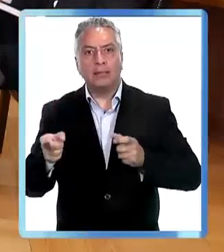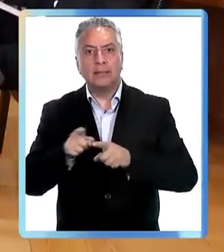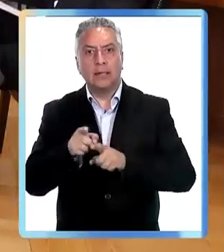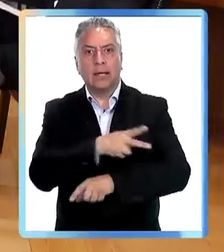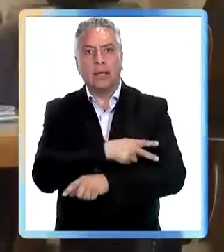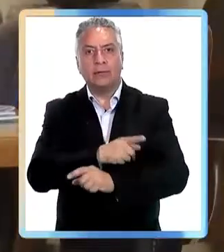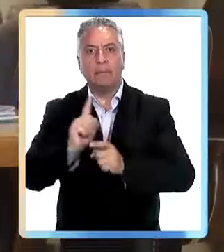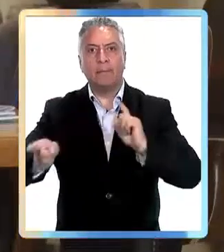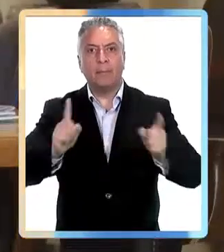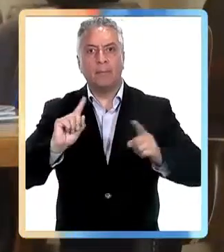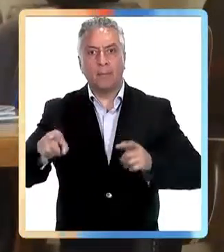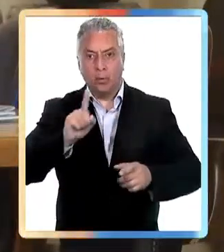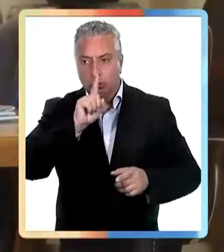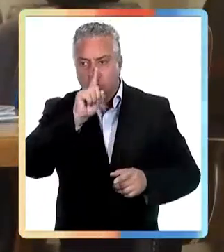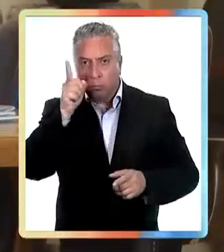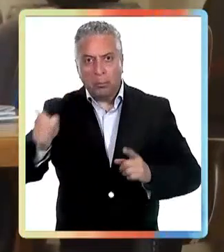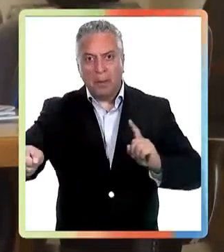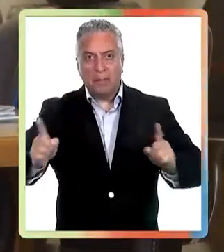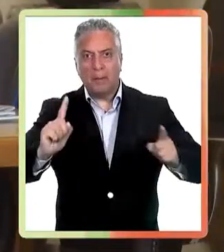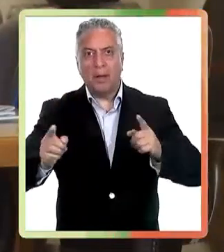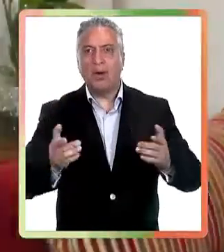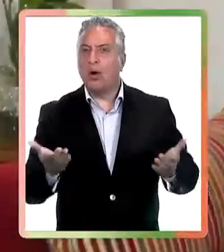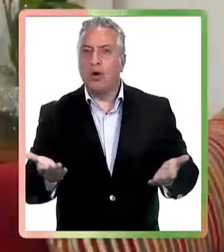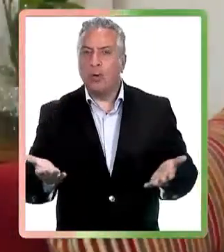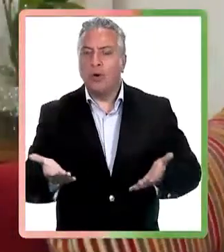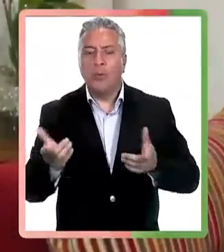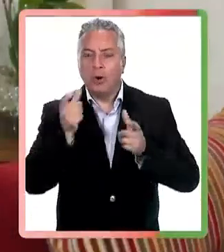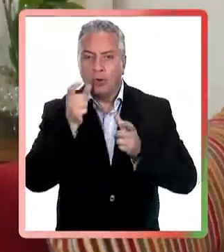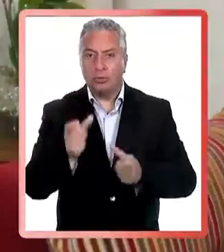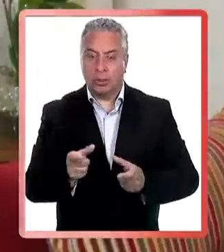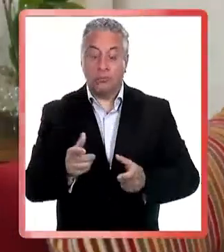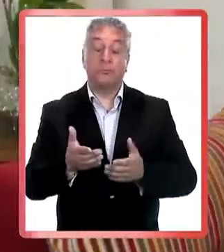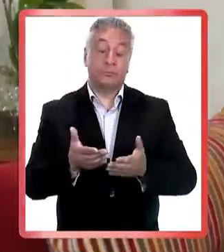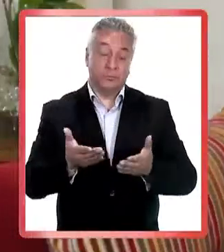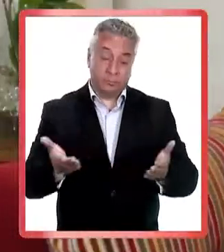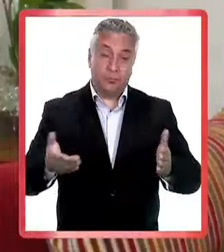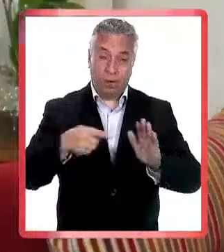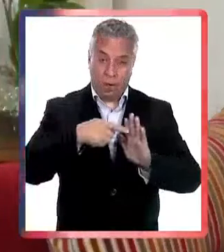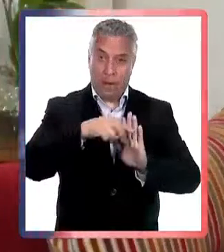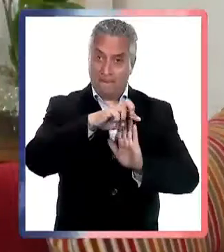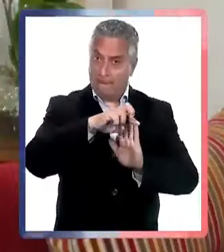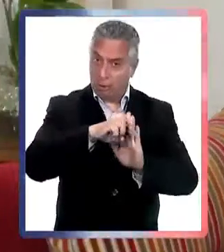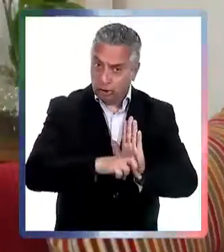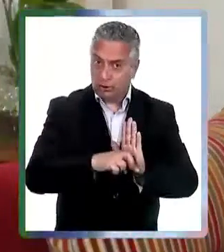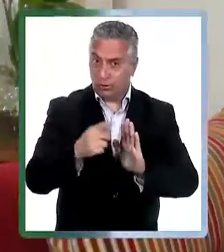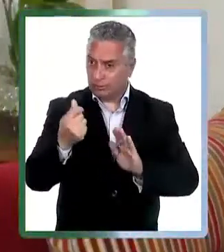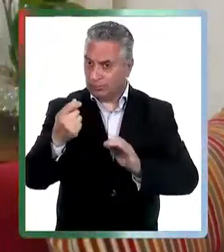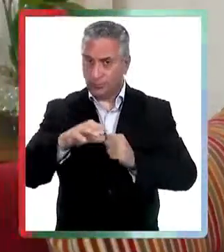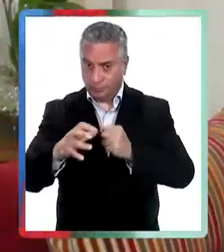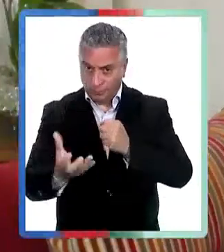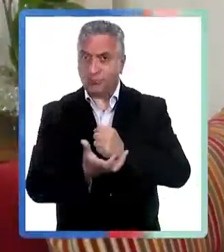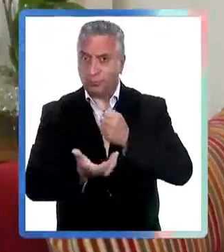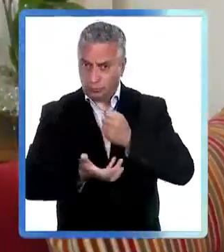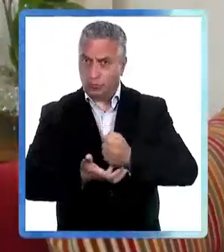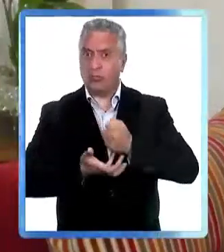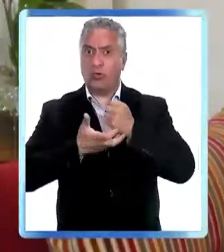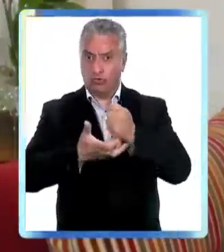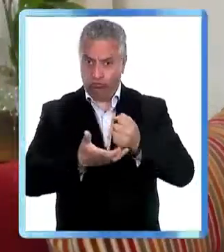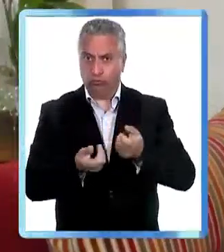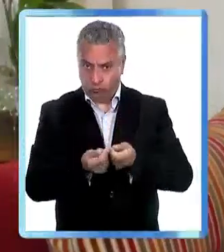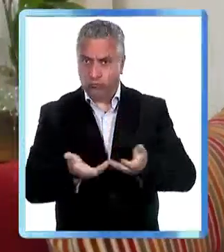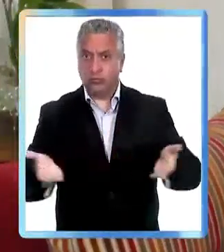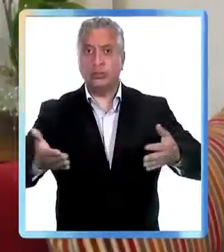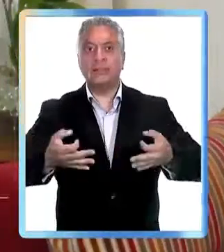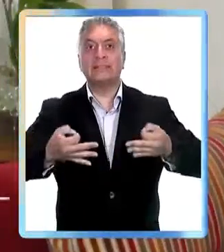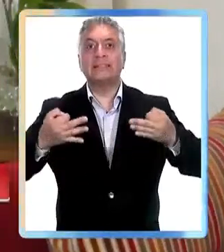un tipo de crimen que no estamos acostumbrados aquí en Chile? Claro, exactamente. Bueno, todo este proyecto de recursos tan grande que va